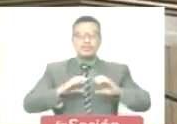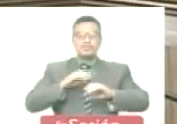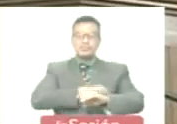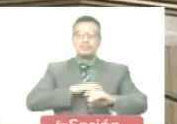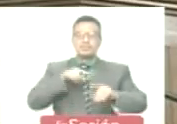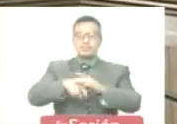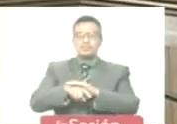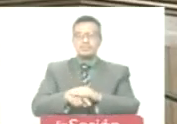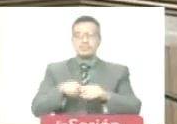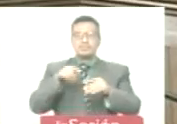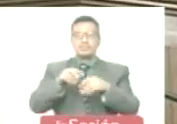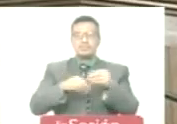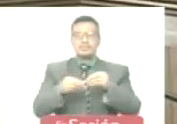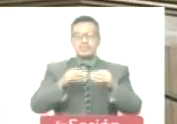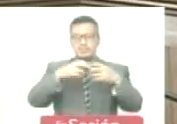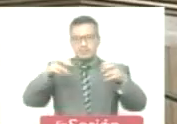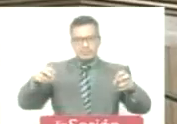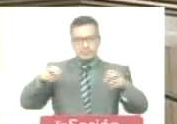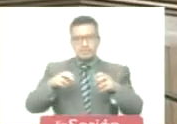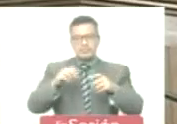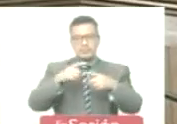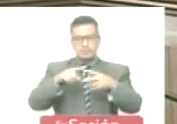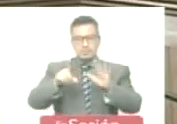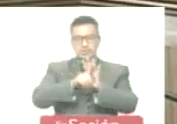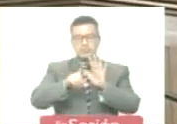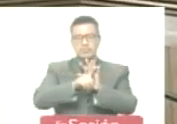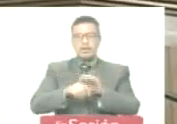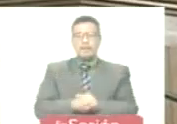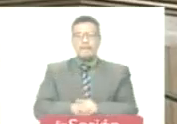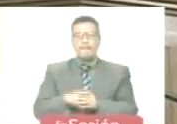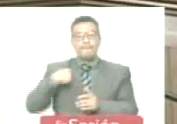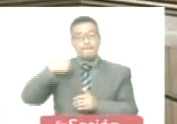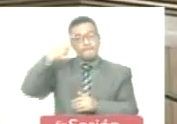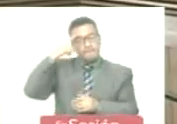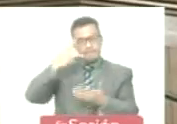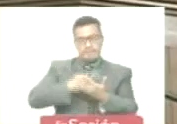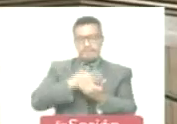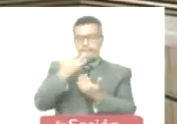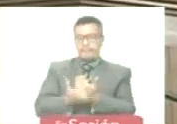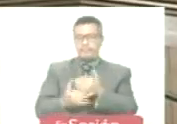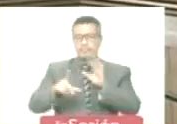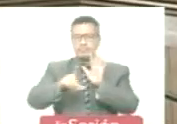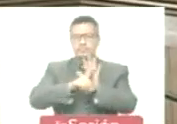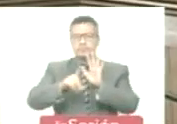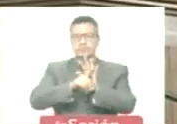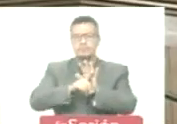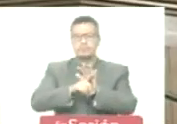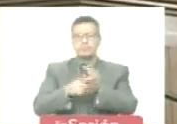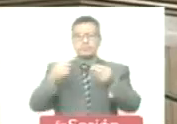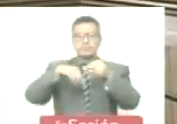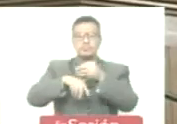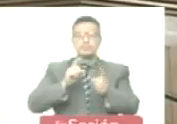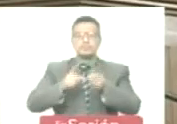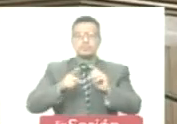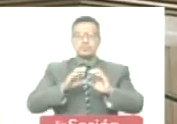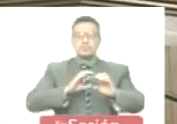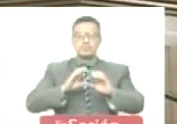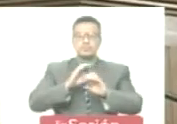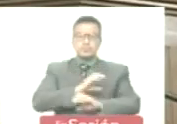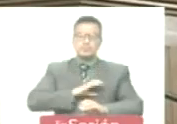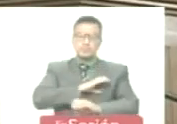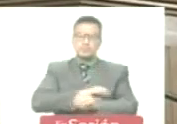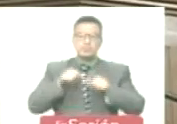directamente relacionada con la materia objeto de la ley. En caso de que el proyecto de ley esté vinculado con varias comisiones permanentes,